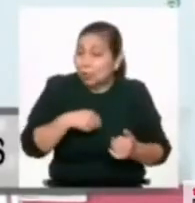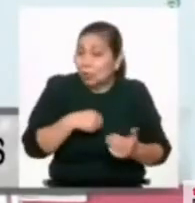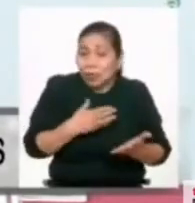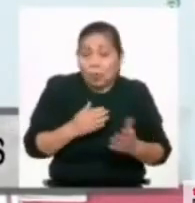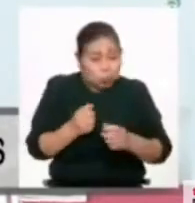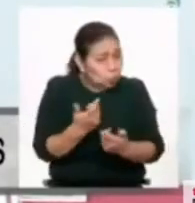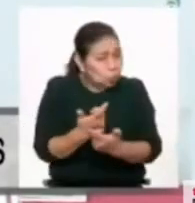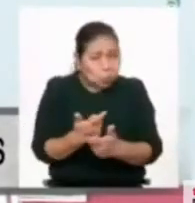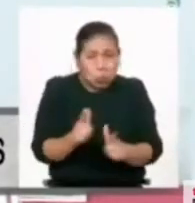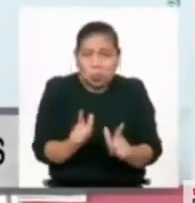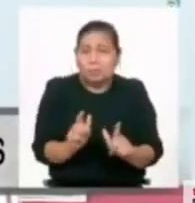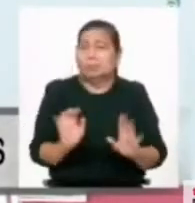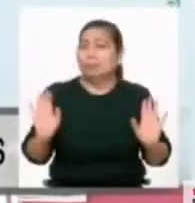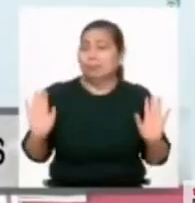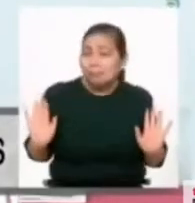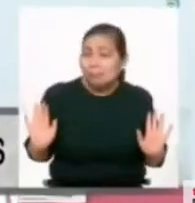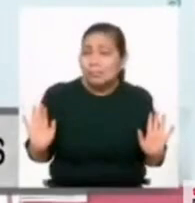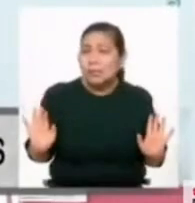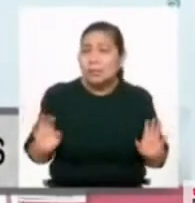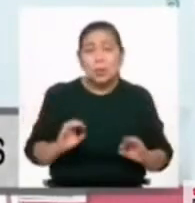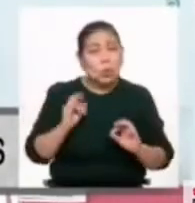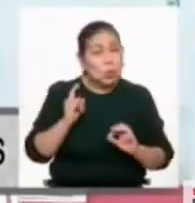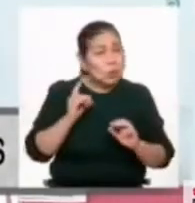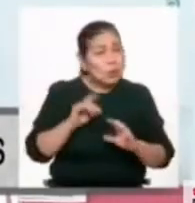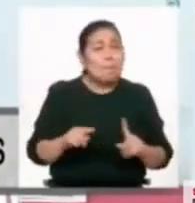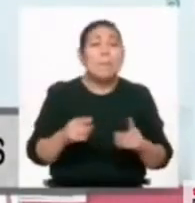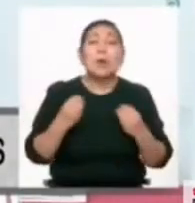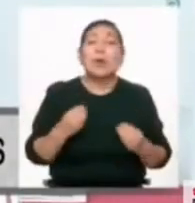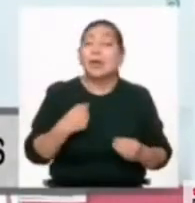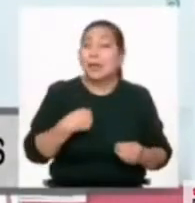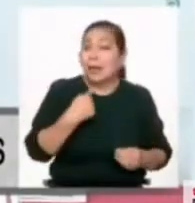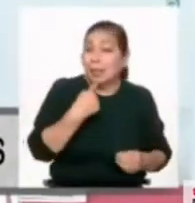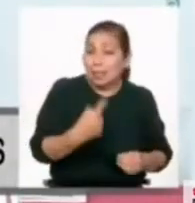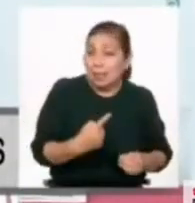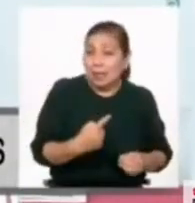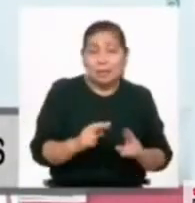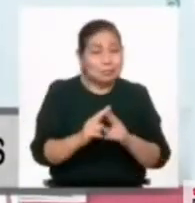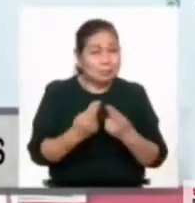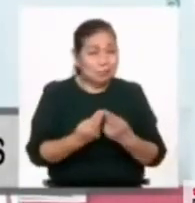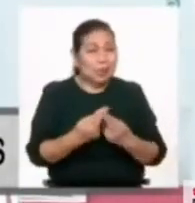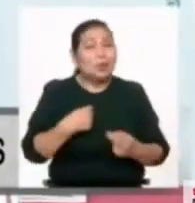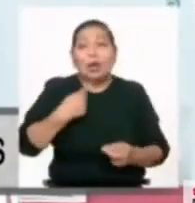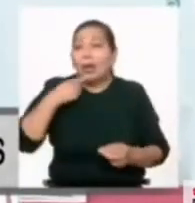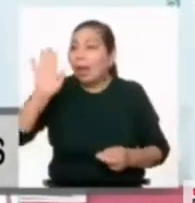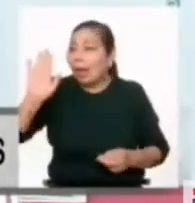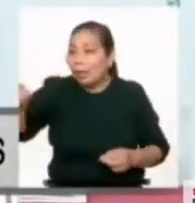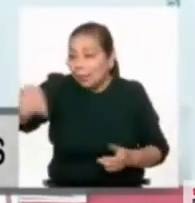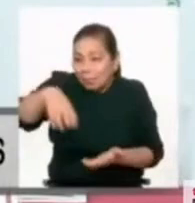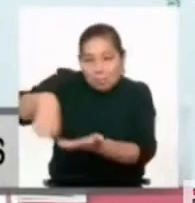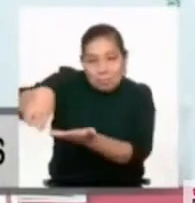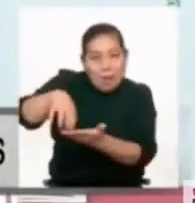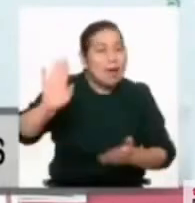nosotros levantamos inmediatamente el estado de emergencia. Porque como le dije en esa reunión, les dije a ellos,